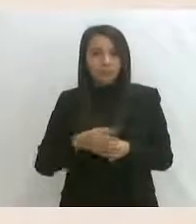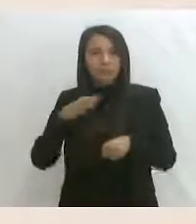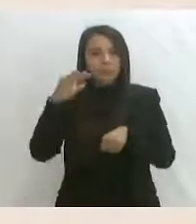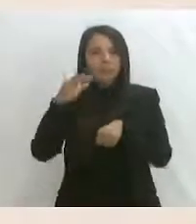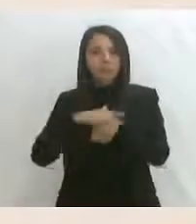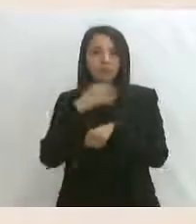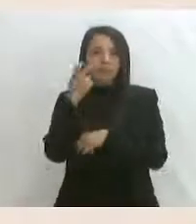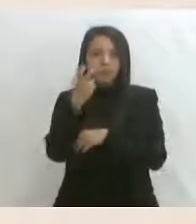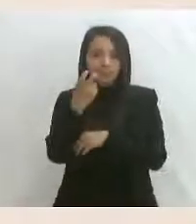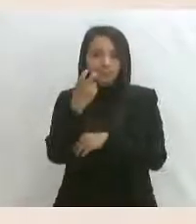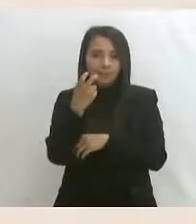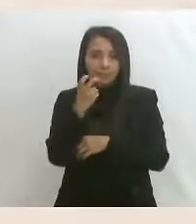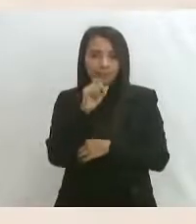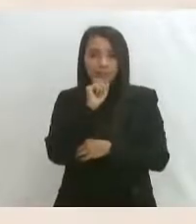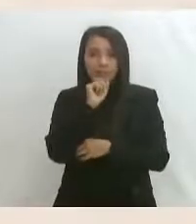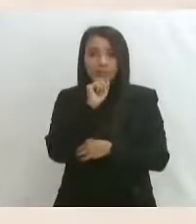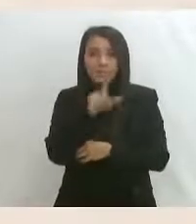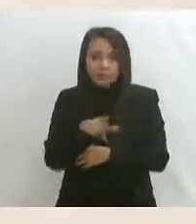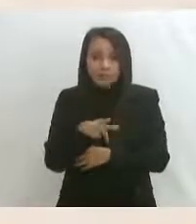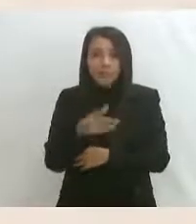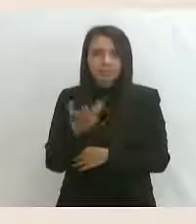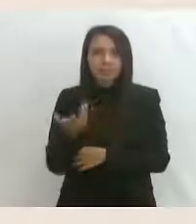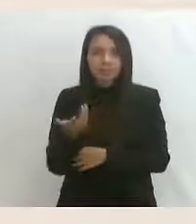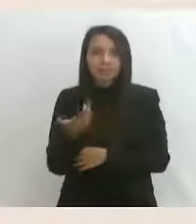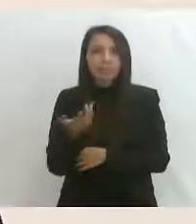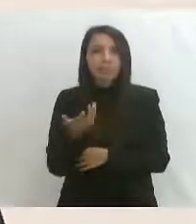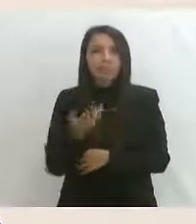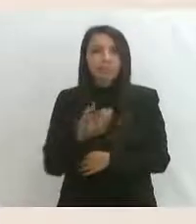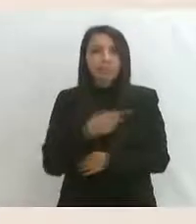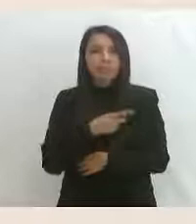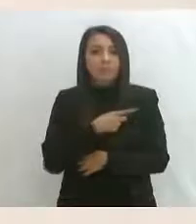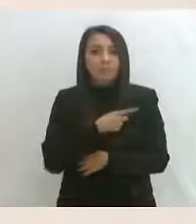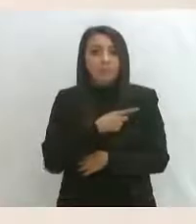también se tiene que